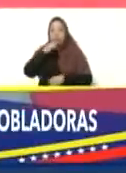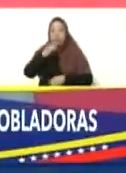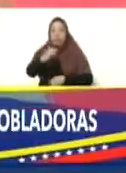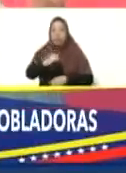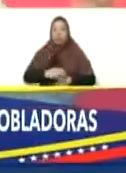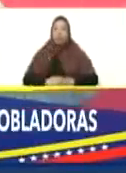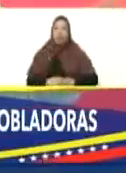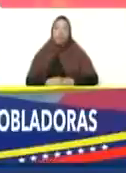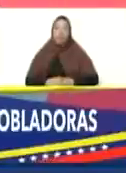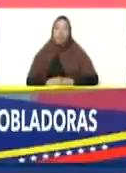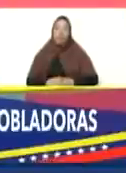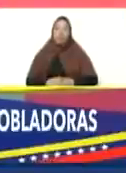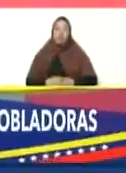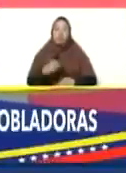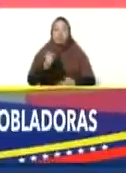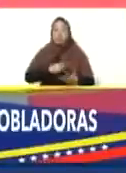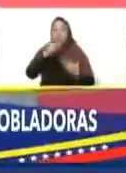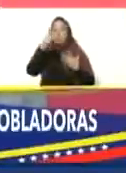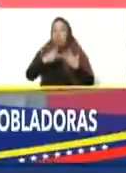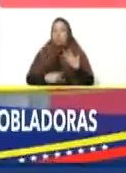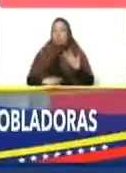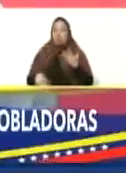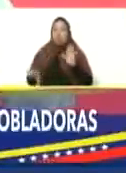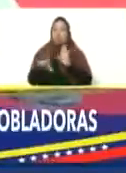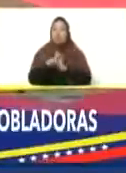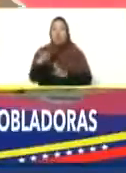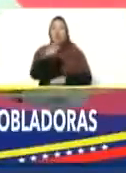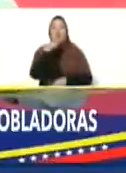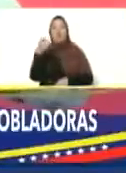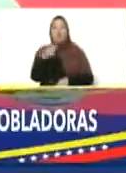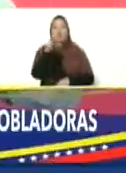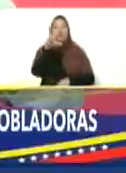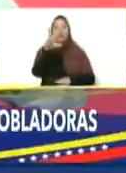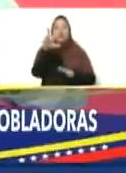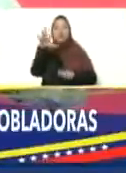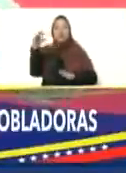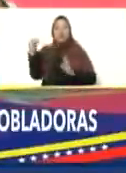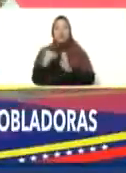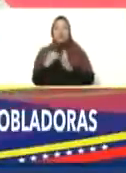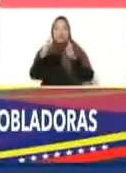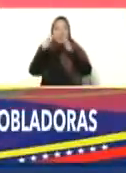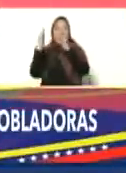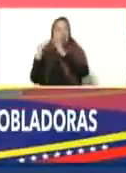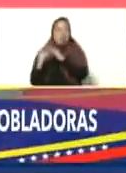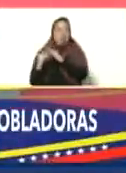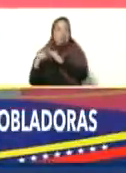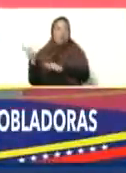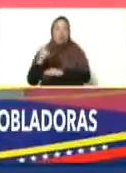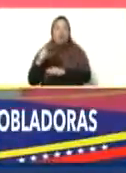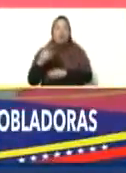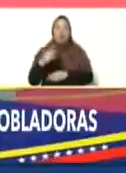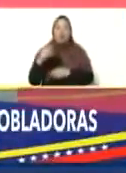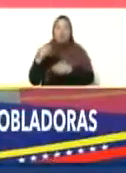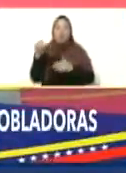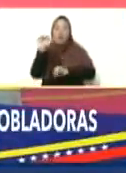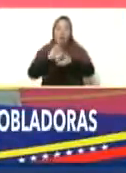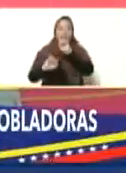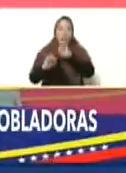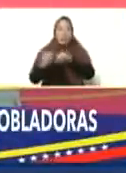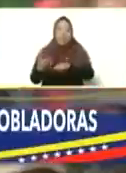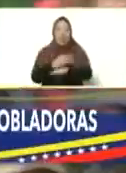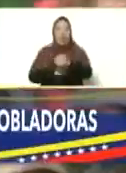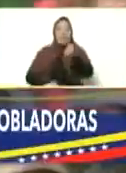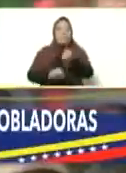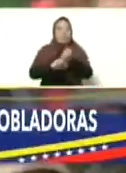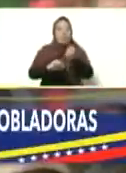de esta propuesta y vamos a buscar las 350 viviendas para tenerlas como colchón de apoyo